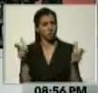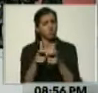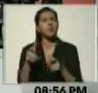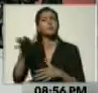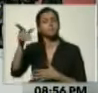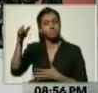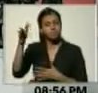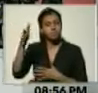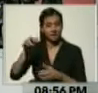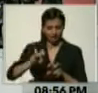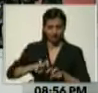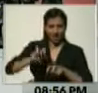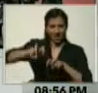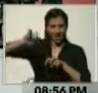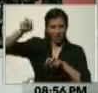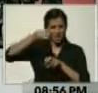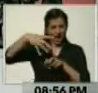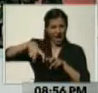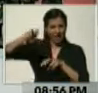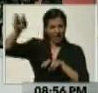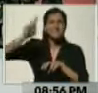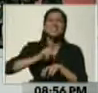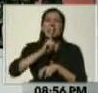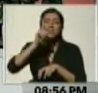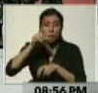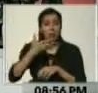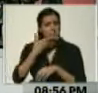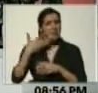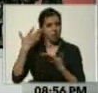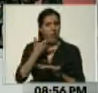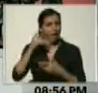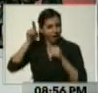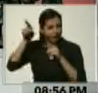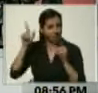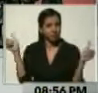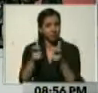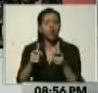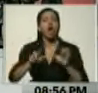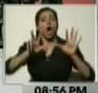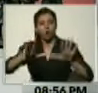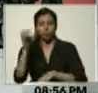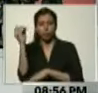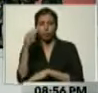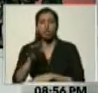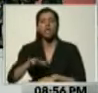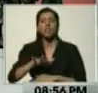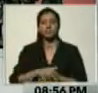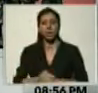en el Calvario? Ese ha sido bueno. En el Calvario, muy bueno. 8 en la región de Oriente.